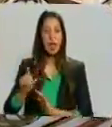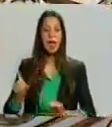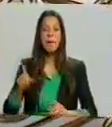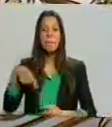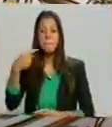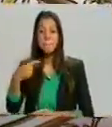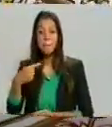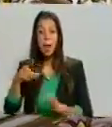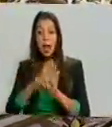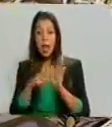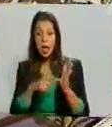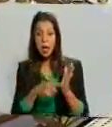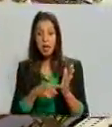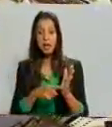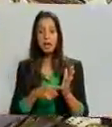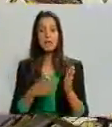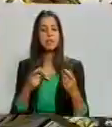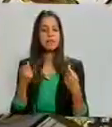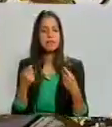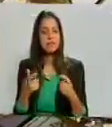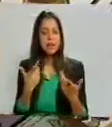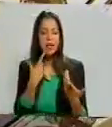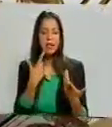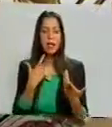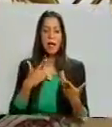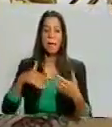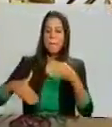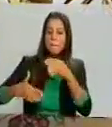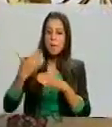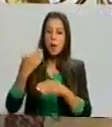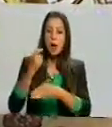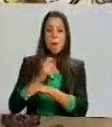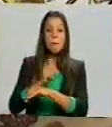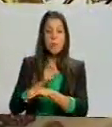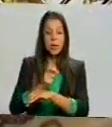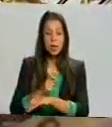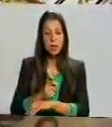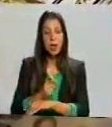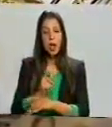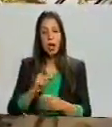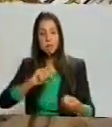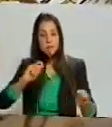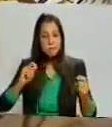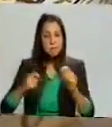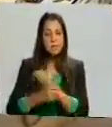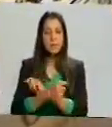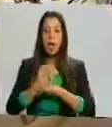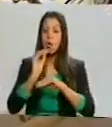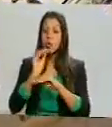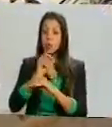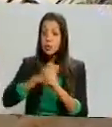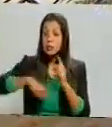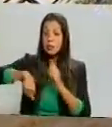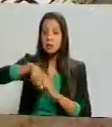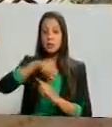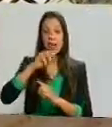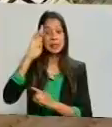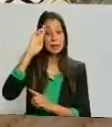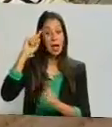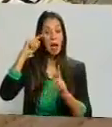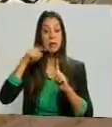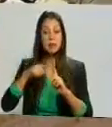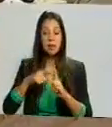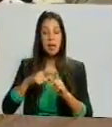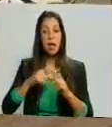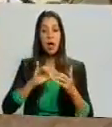esta ley se busca un nuevo modelo de minería que sea ecológico y racional. En la